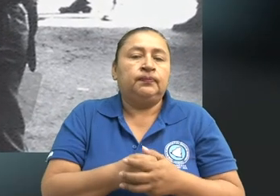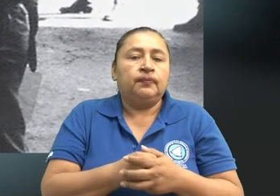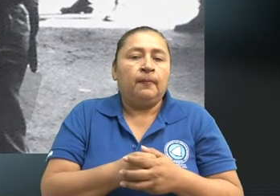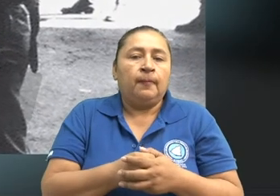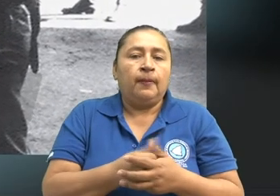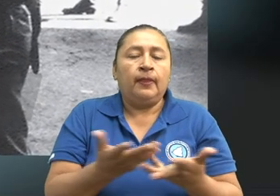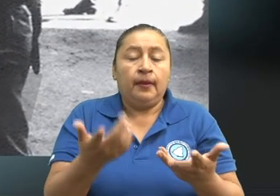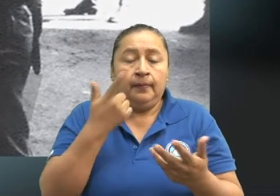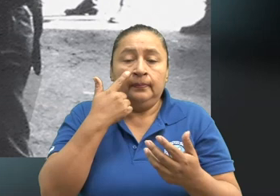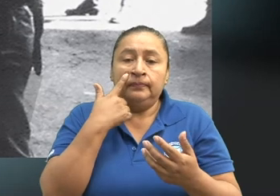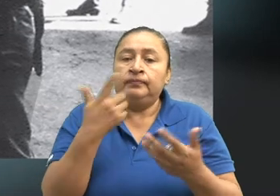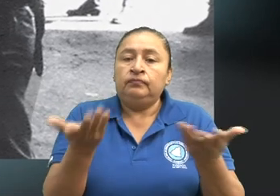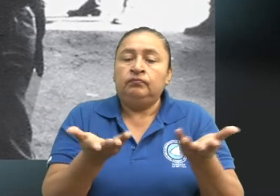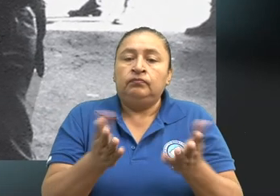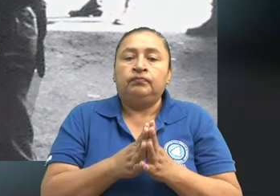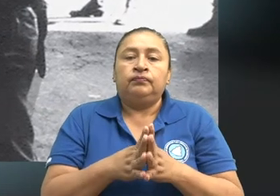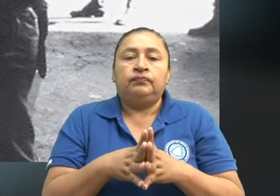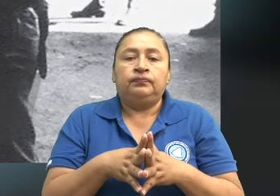1967,